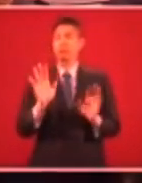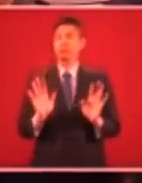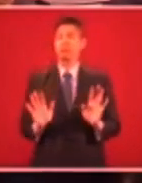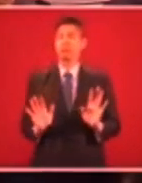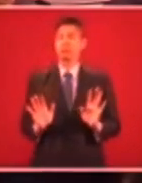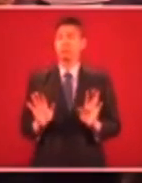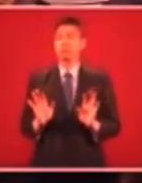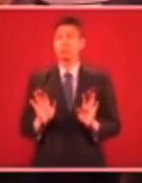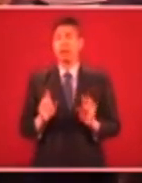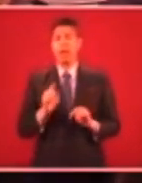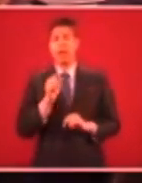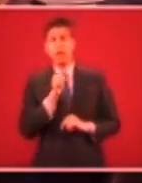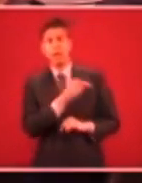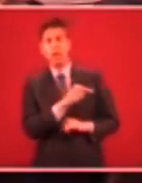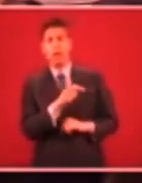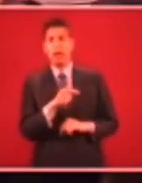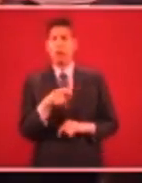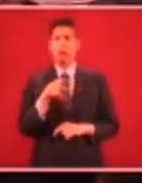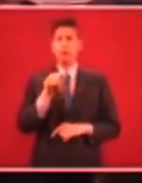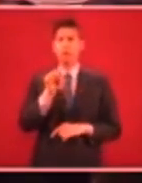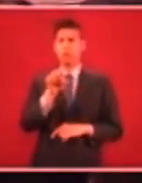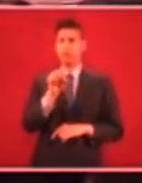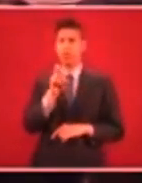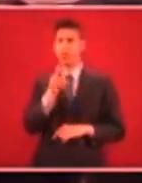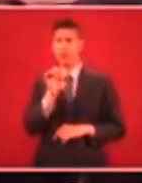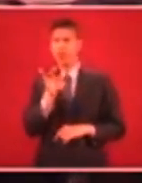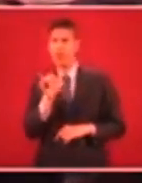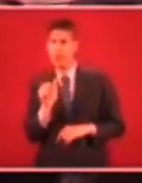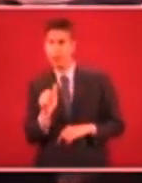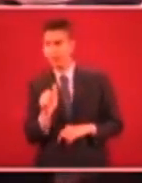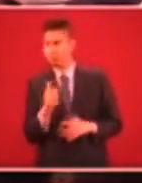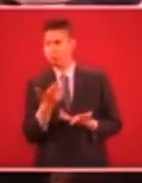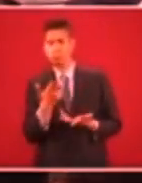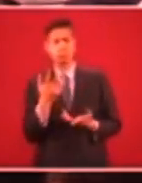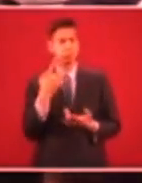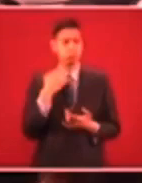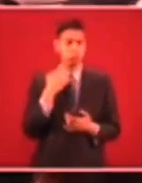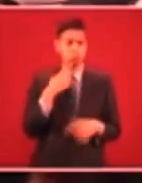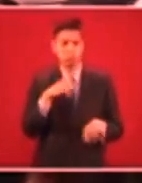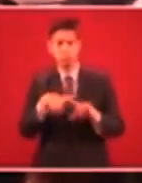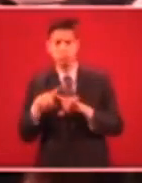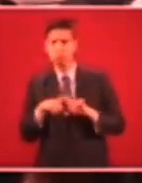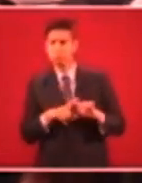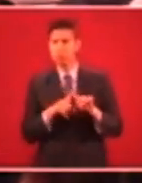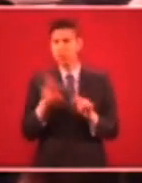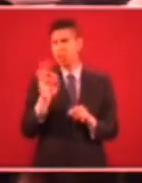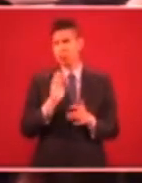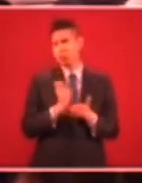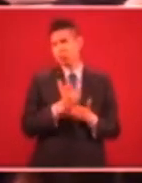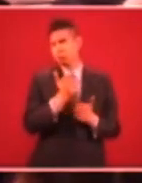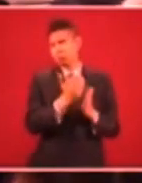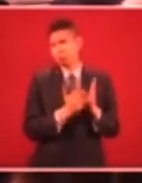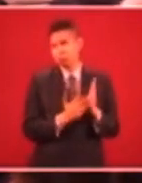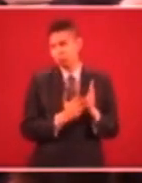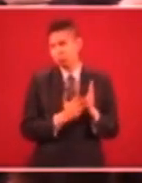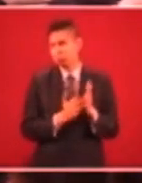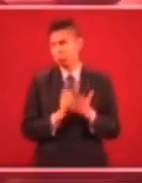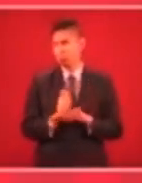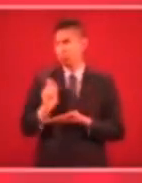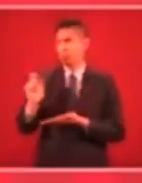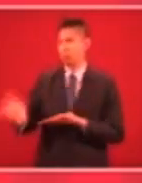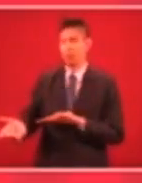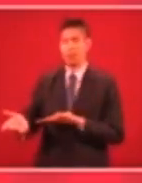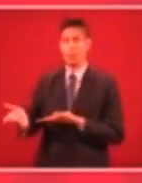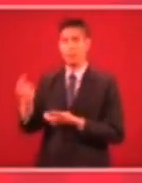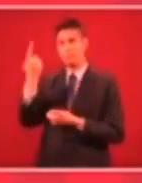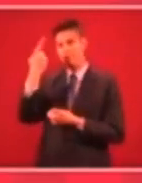de la tesorería o del fondo también de vivienda que tenemos, que podríamos hacer una disminución de capital, y con eso vamos a dar por